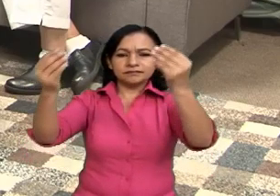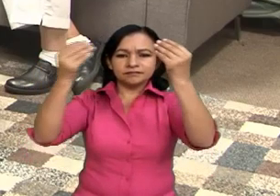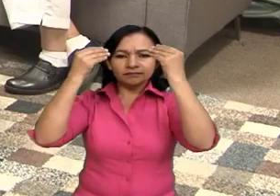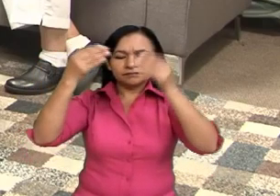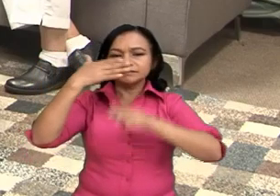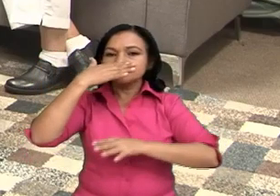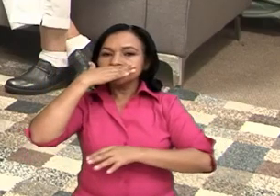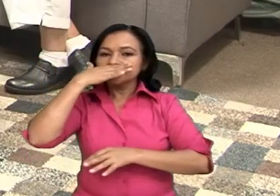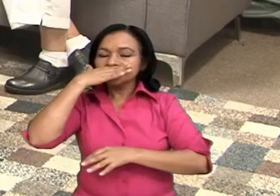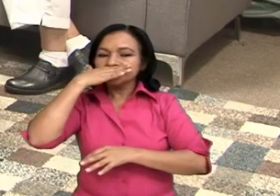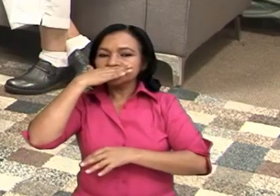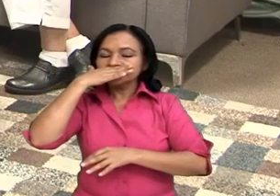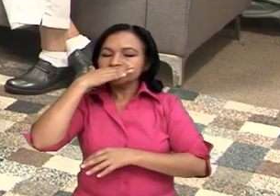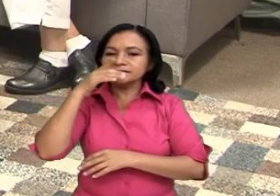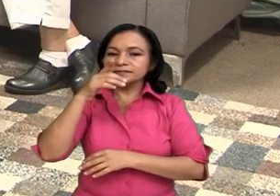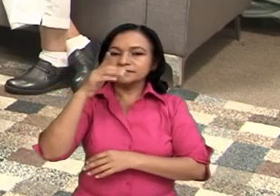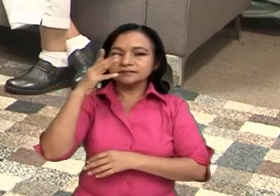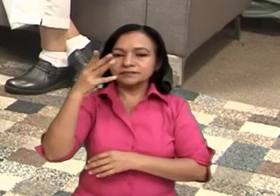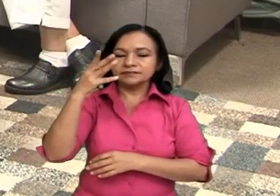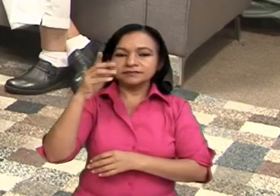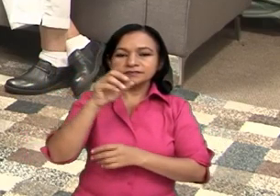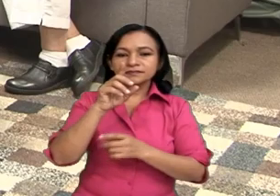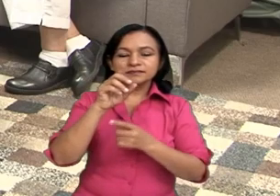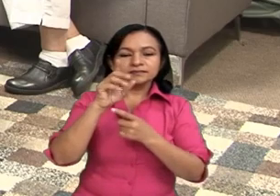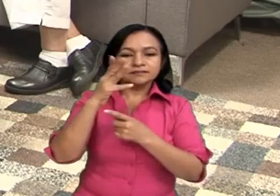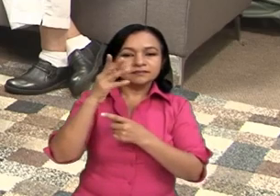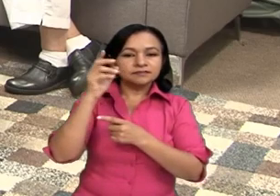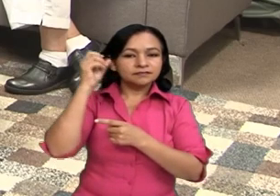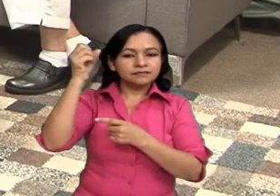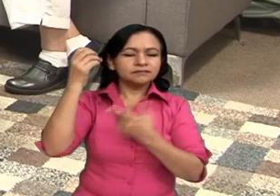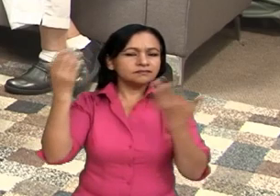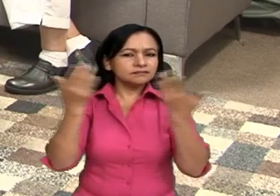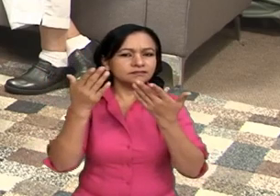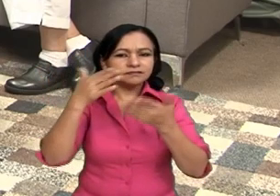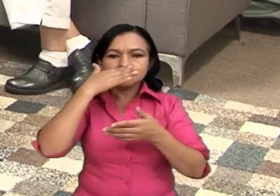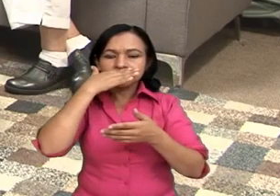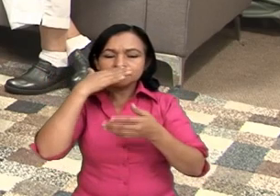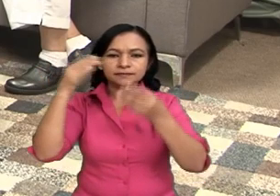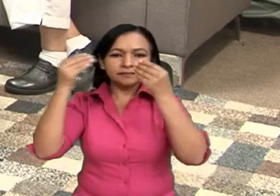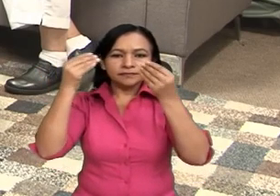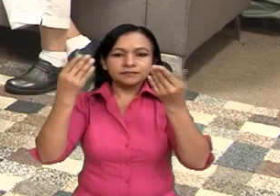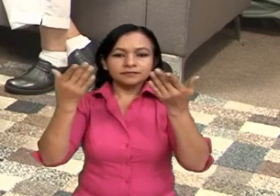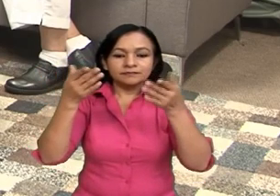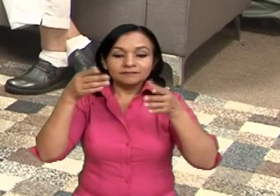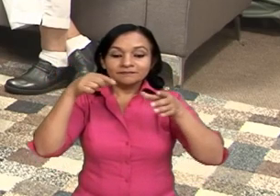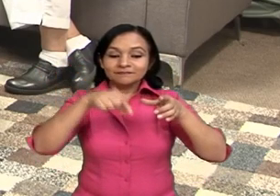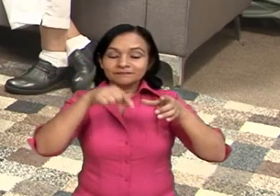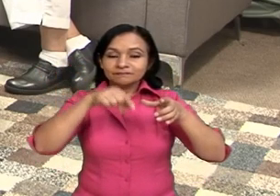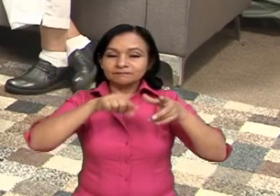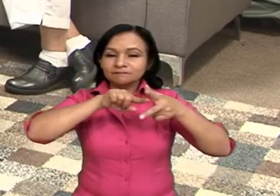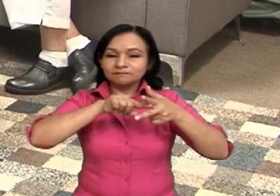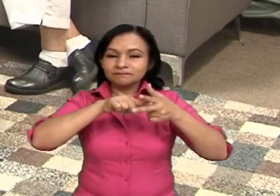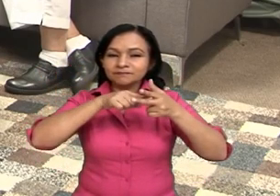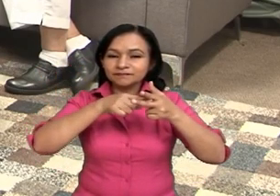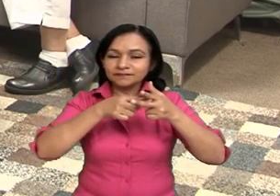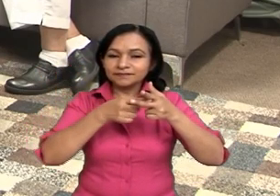revolución? Yo creo que hay que partir. La revolución es como la incubadora